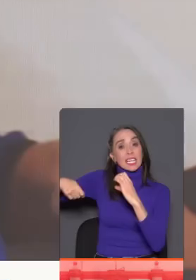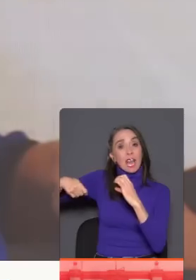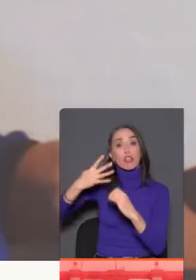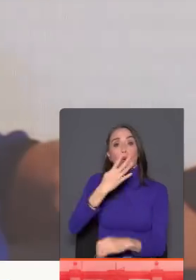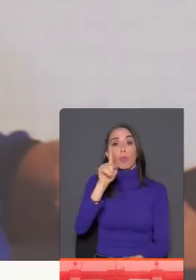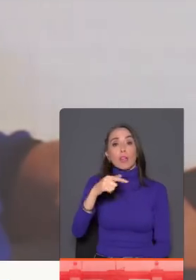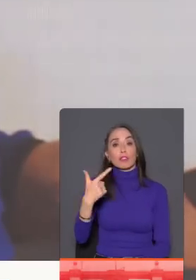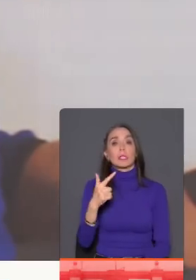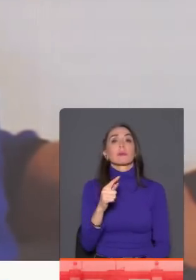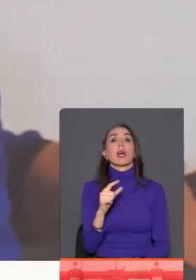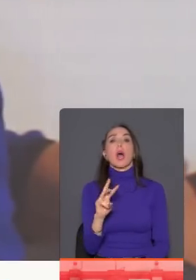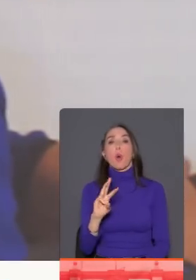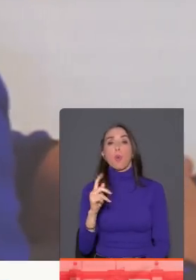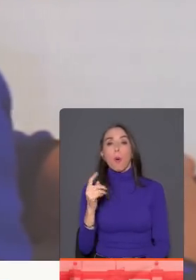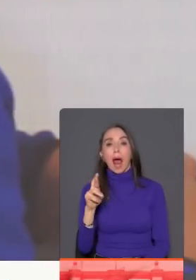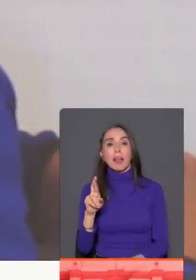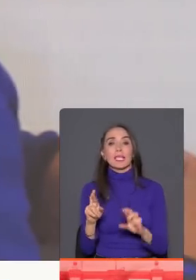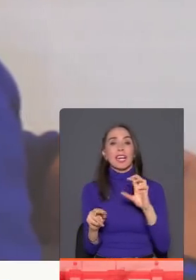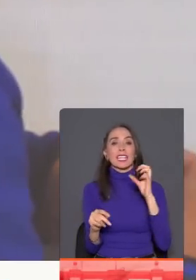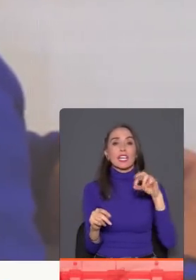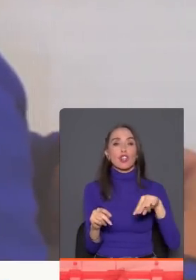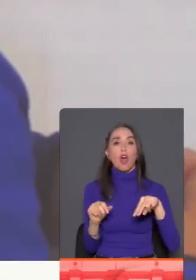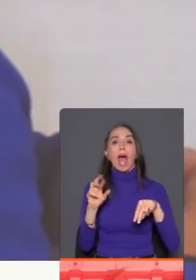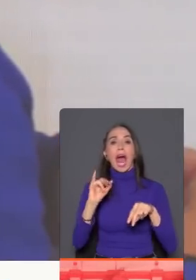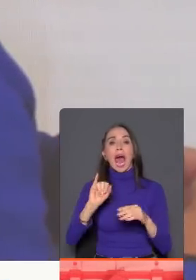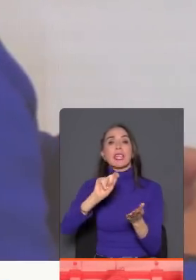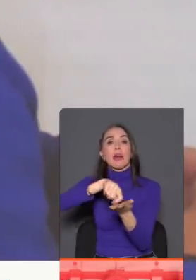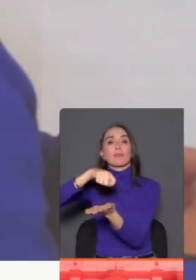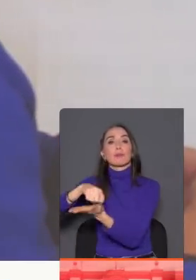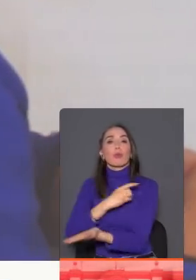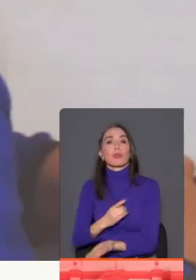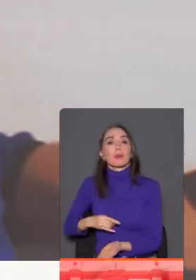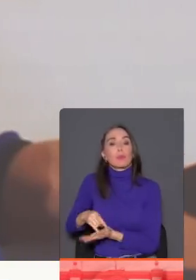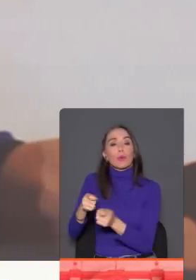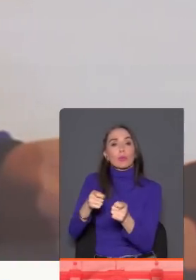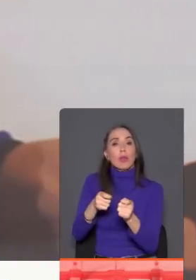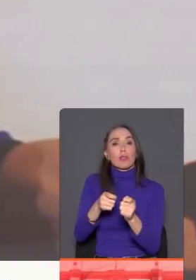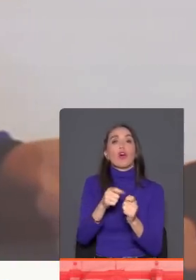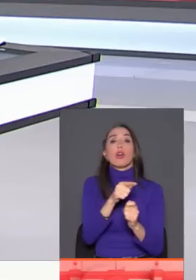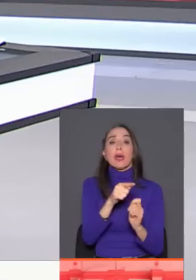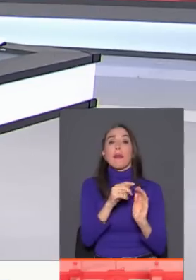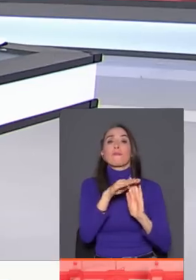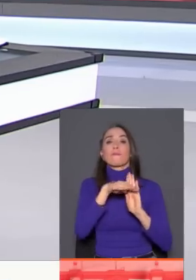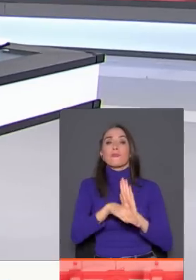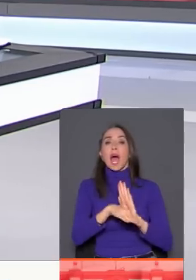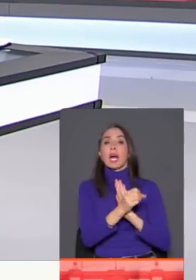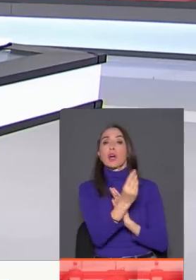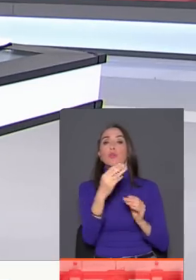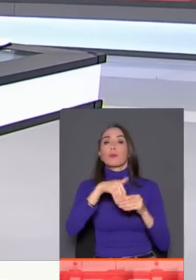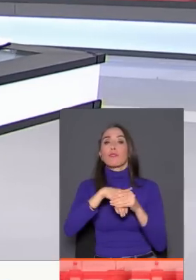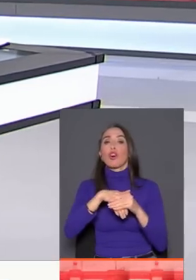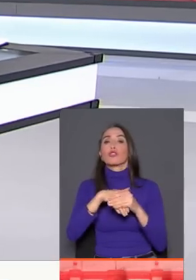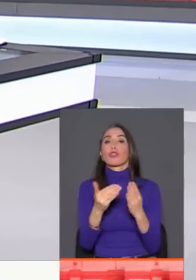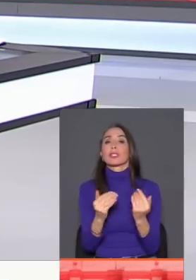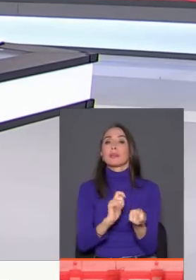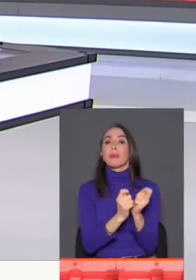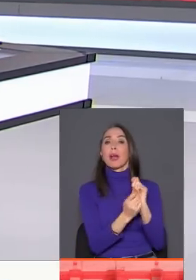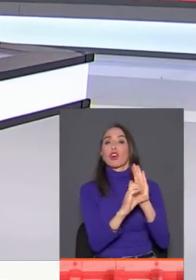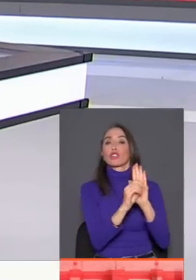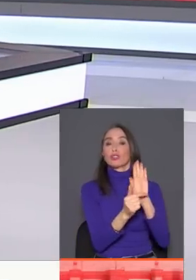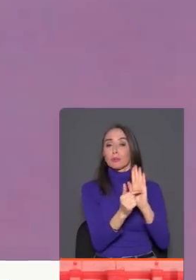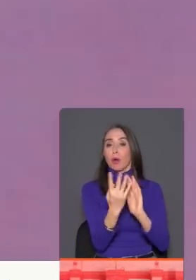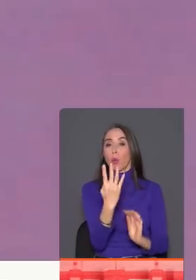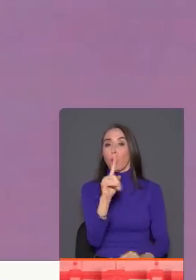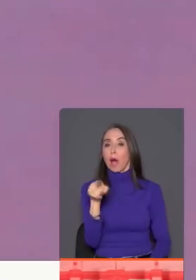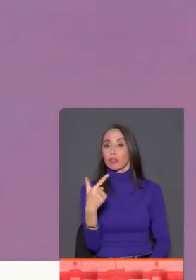rincón araya en fin que buscan rebajar los cueros para poder cambiar la constitución el congreso es bueno eso destacarlo y siempre recalcarlo estamos hablando de